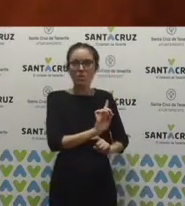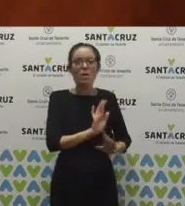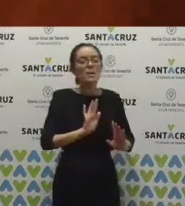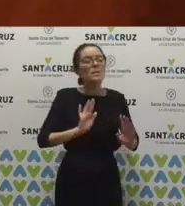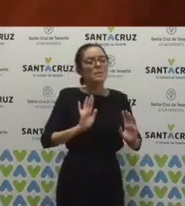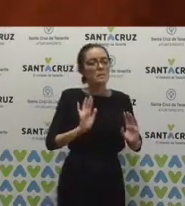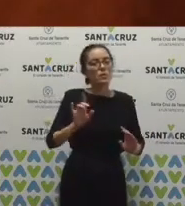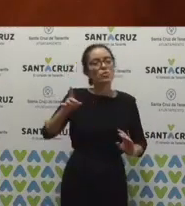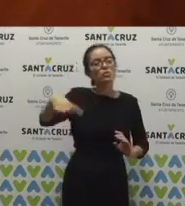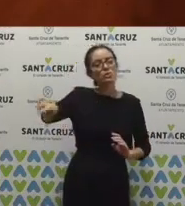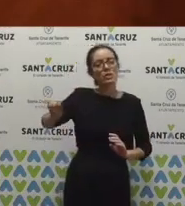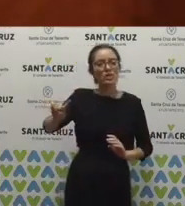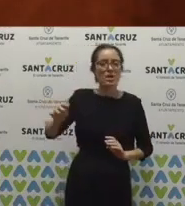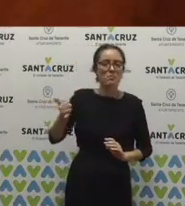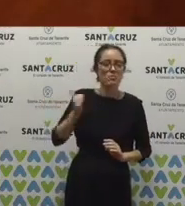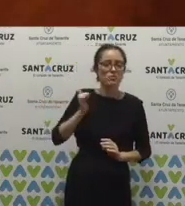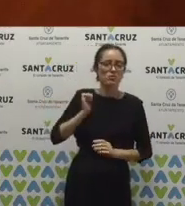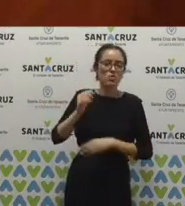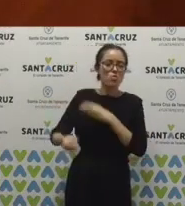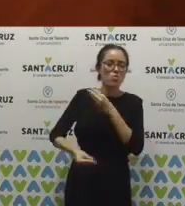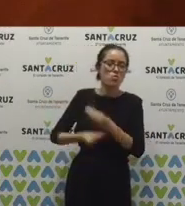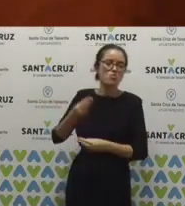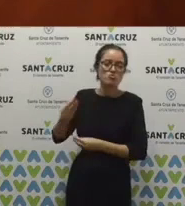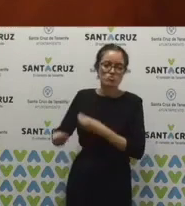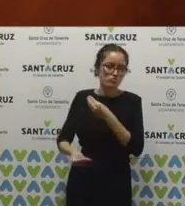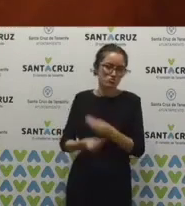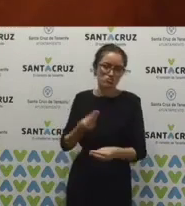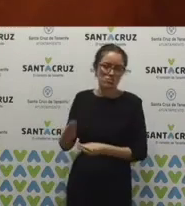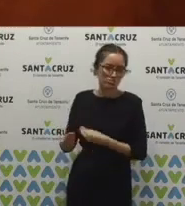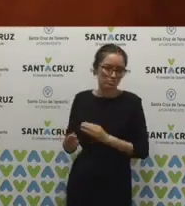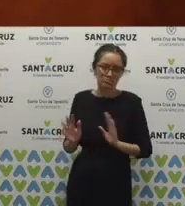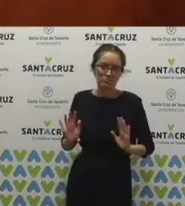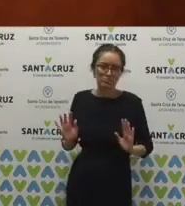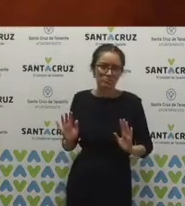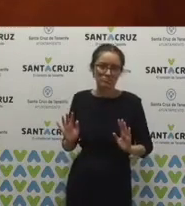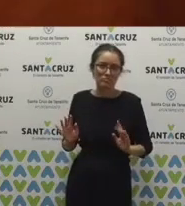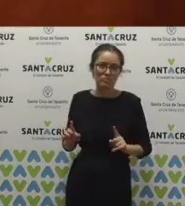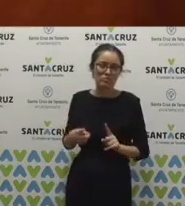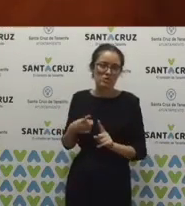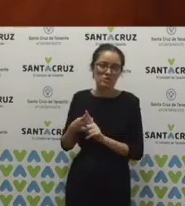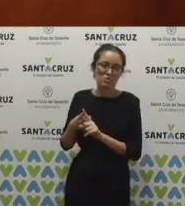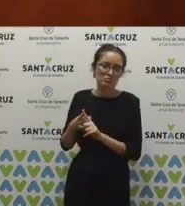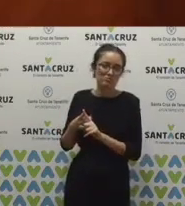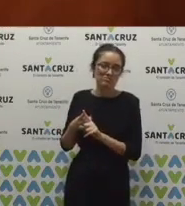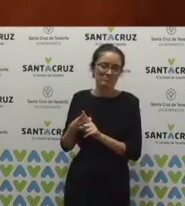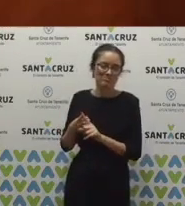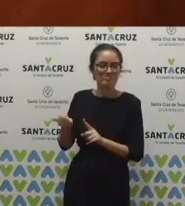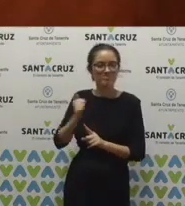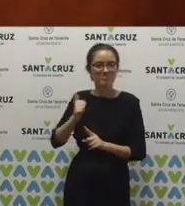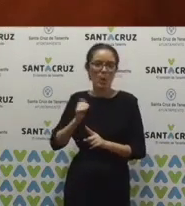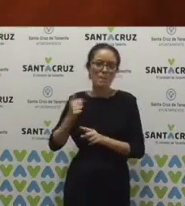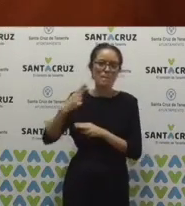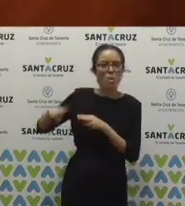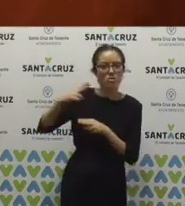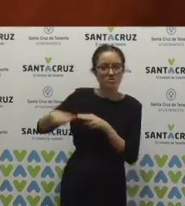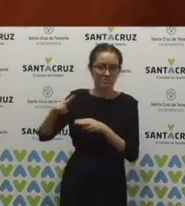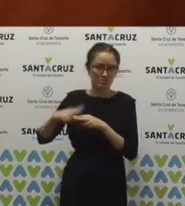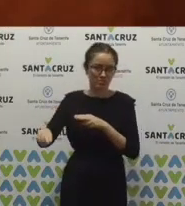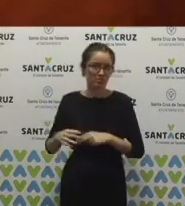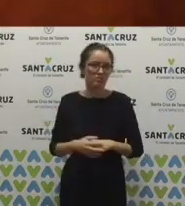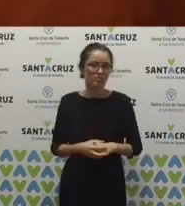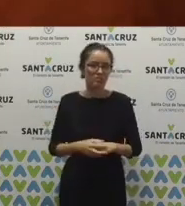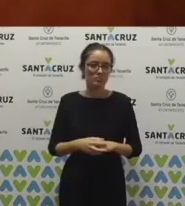hecho un uso torticero de algo que estaba diseñado para hacer varias semanas